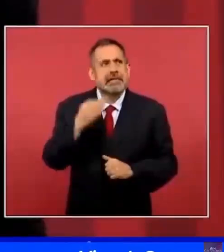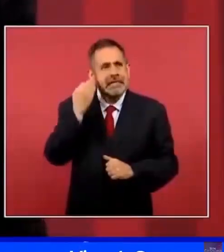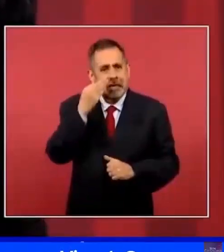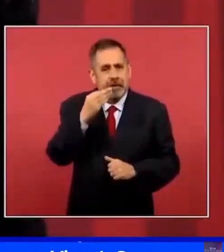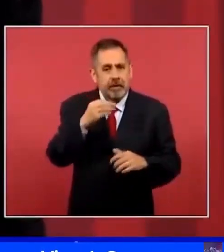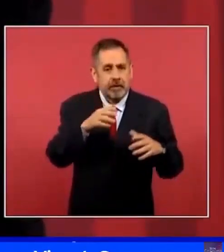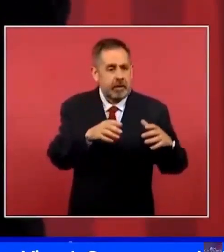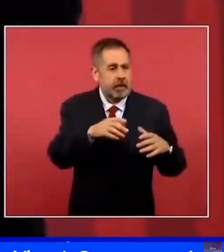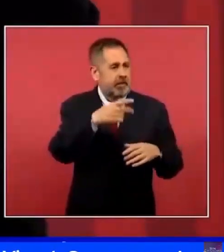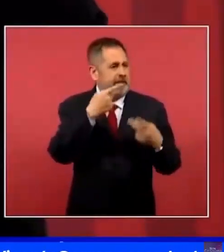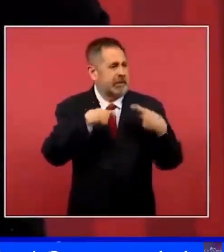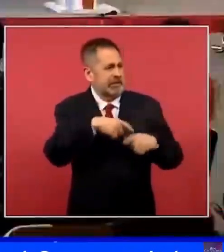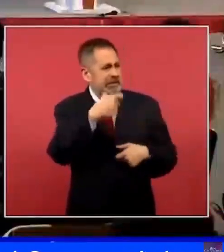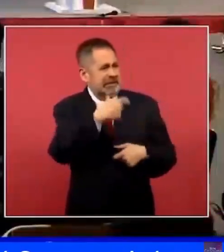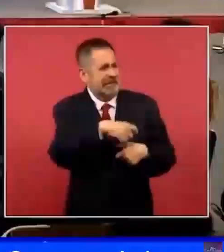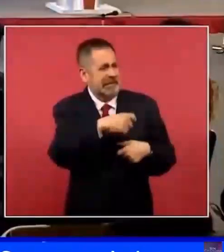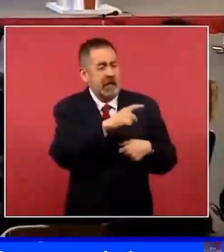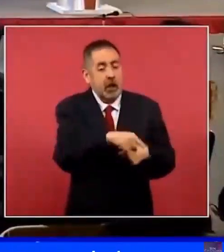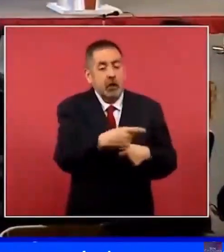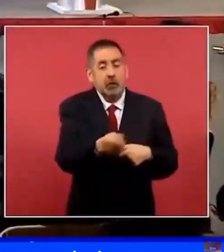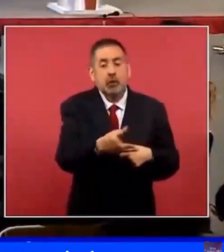de hijos de oligarcas,